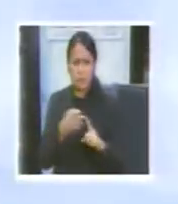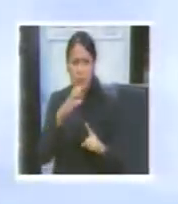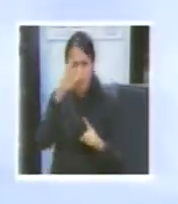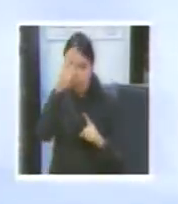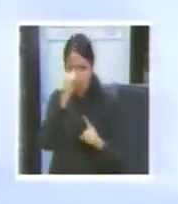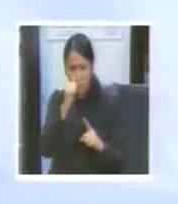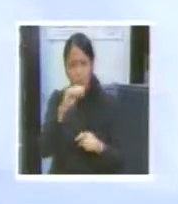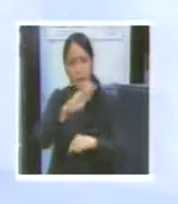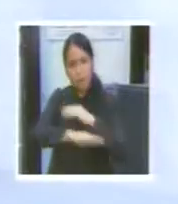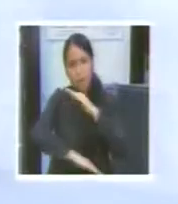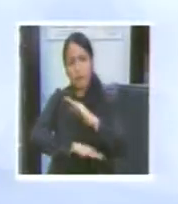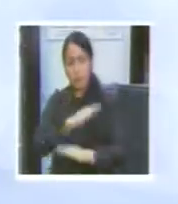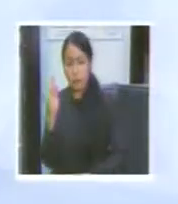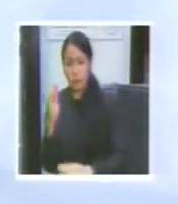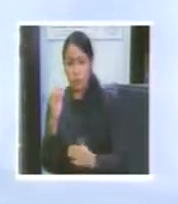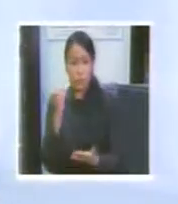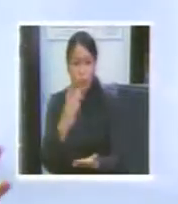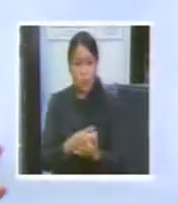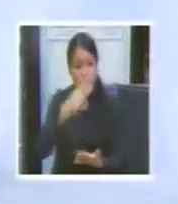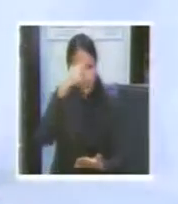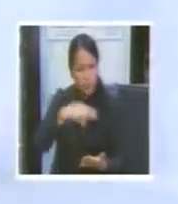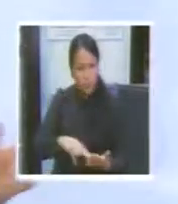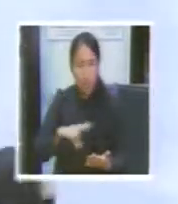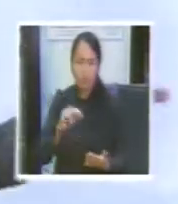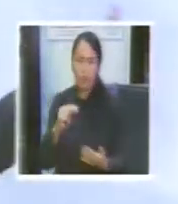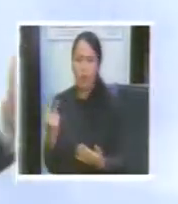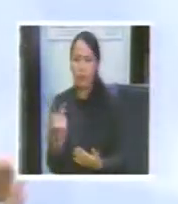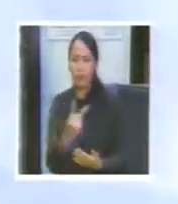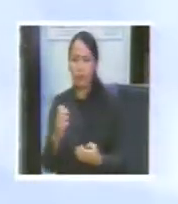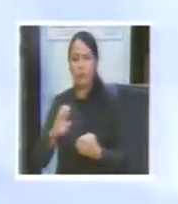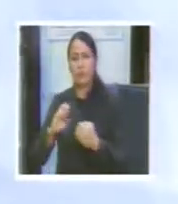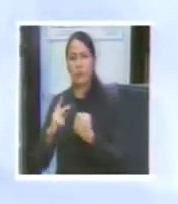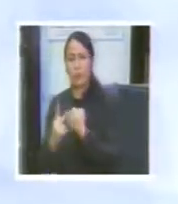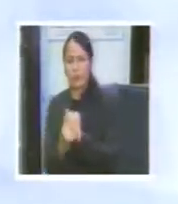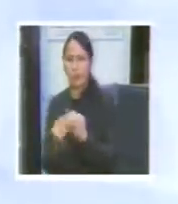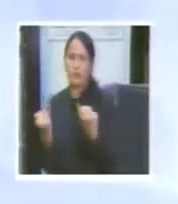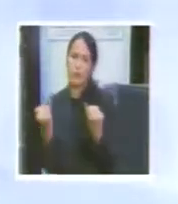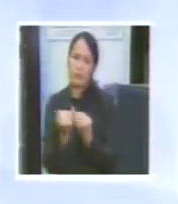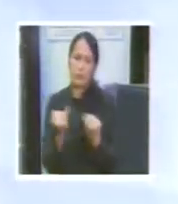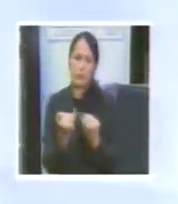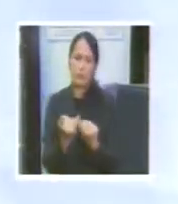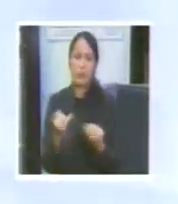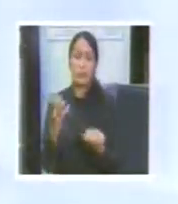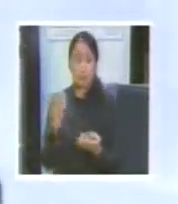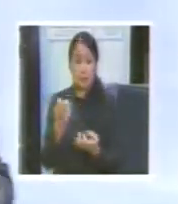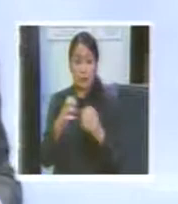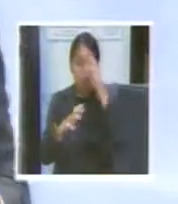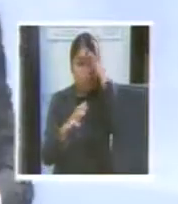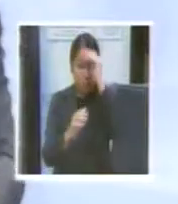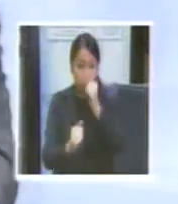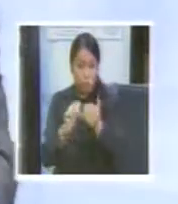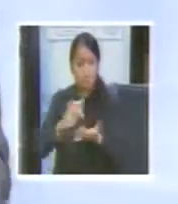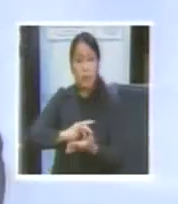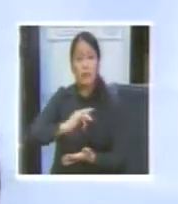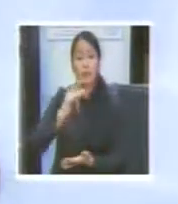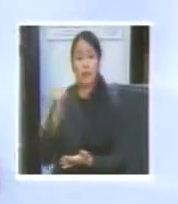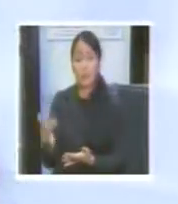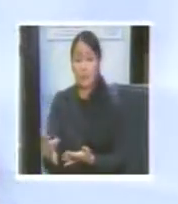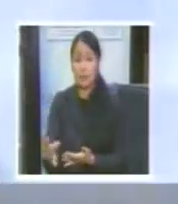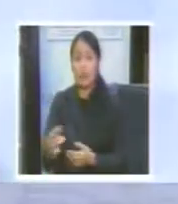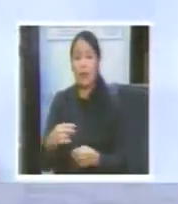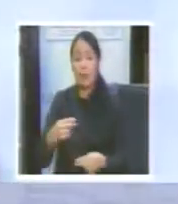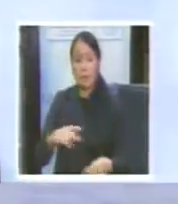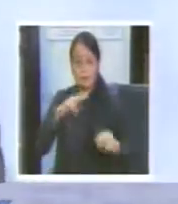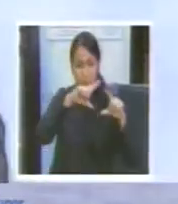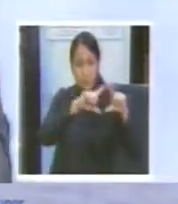no solo para México y Europa. Entre las cosas que se han dicho implícitamente es que gracias a ese acuerdo México negoció un acuerdo